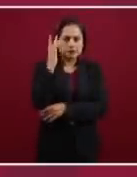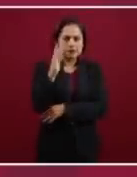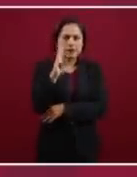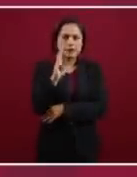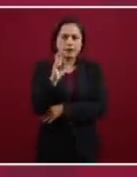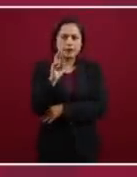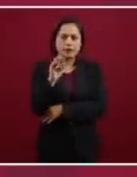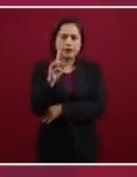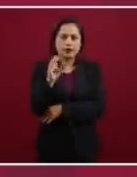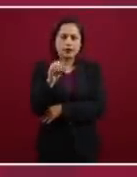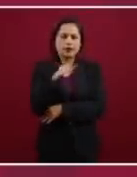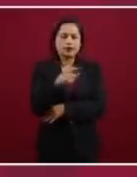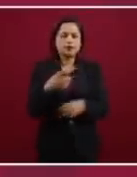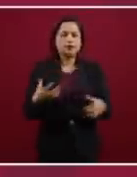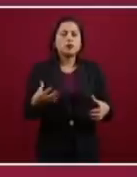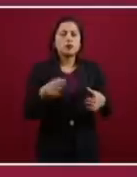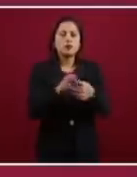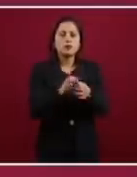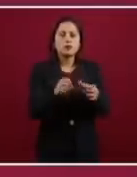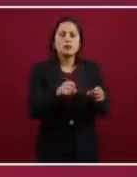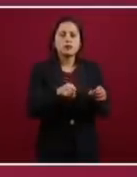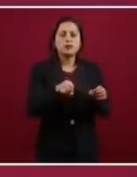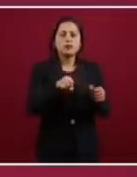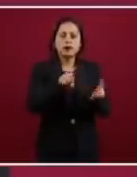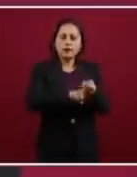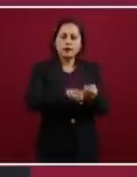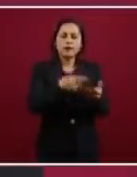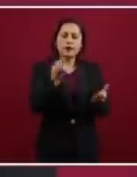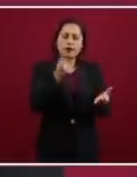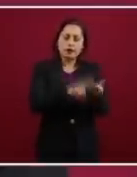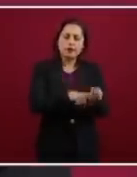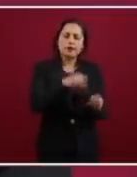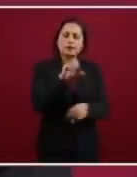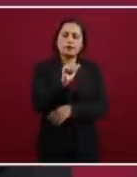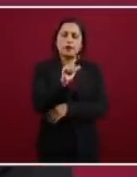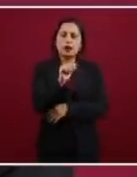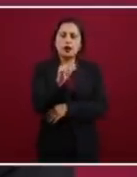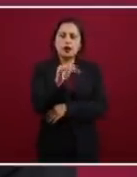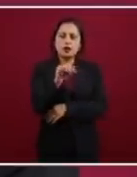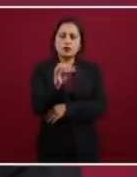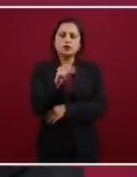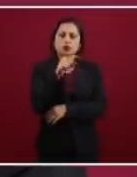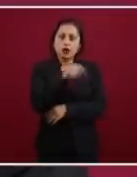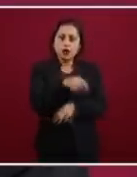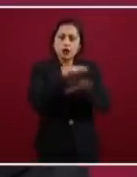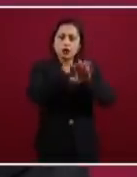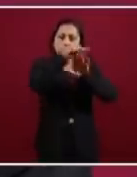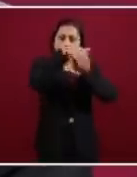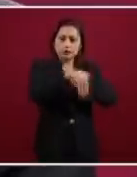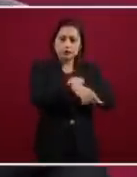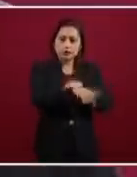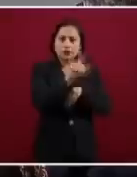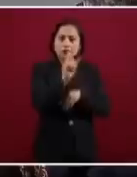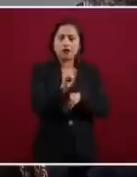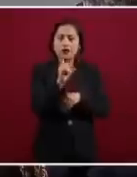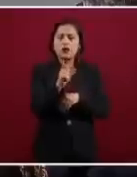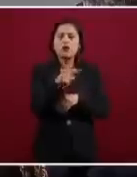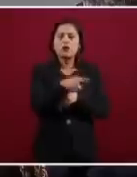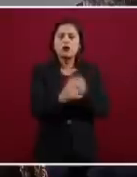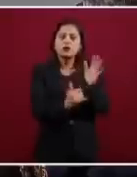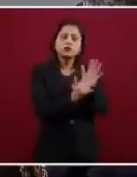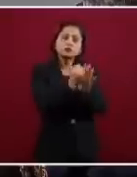que pertenece hablamos a instalar la cortina de la presa que lleva un